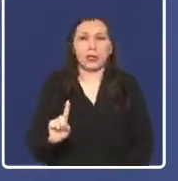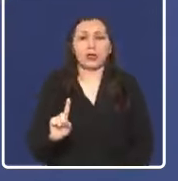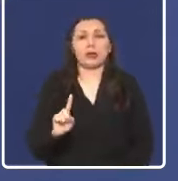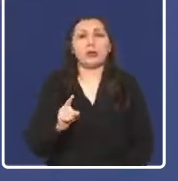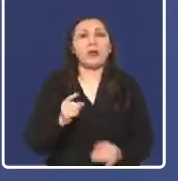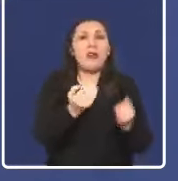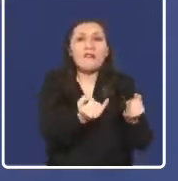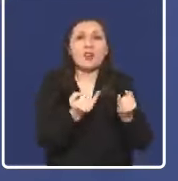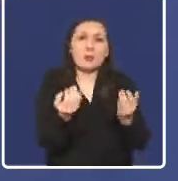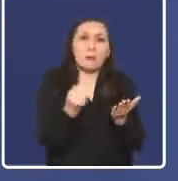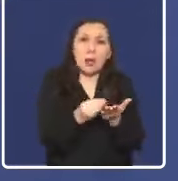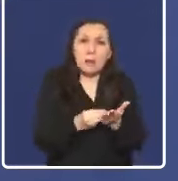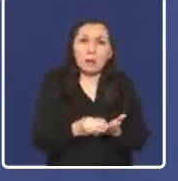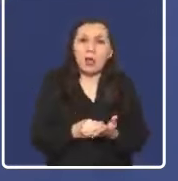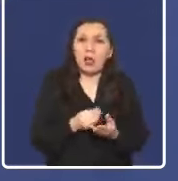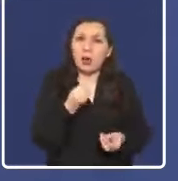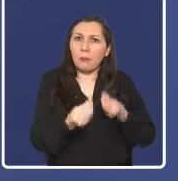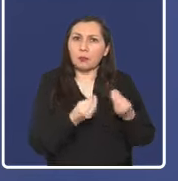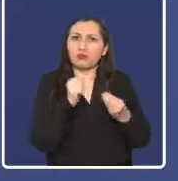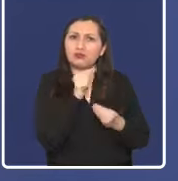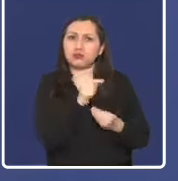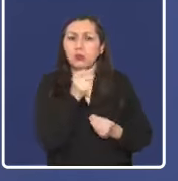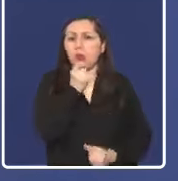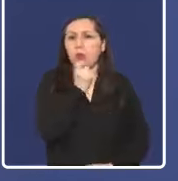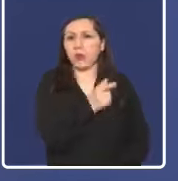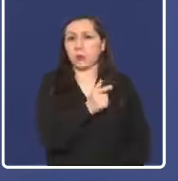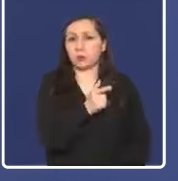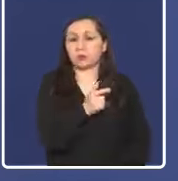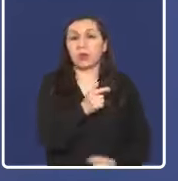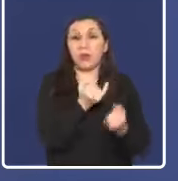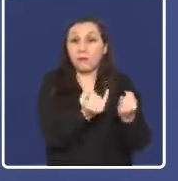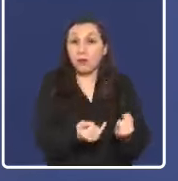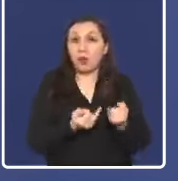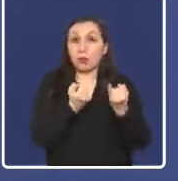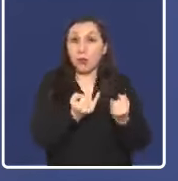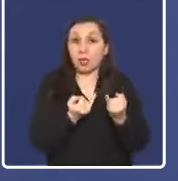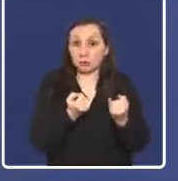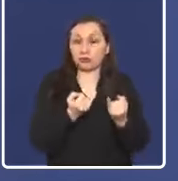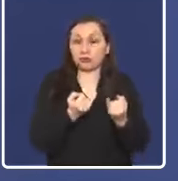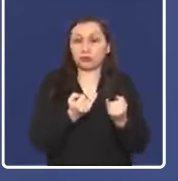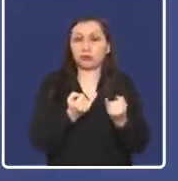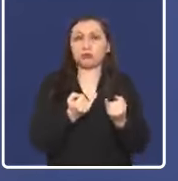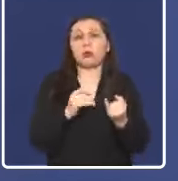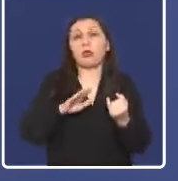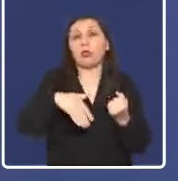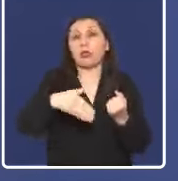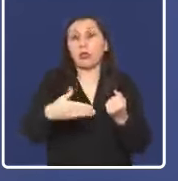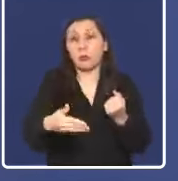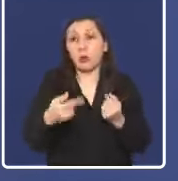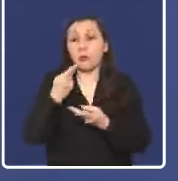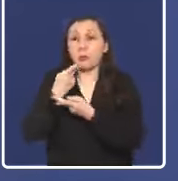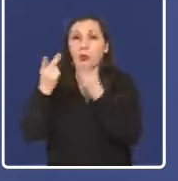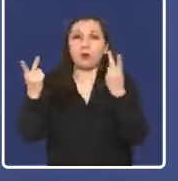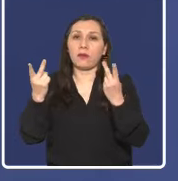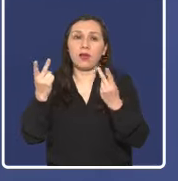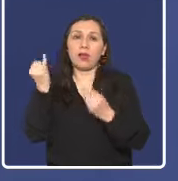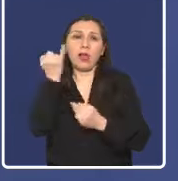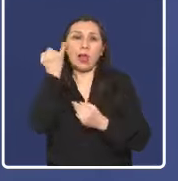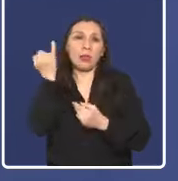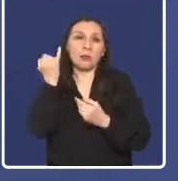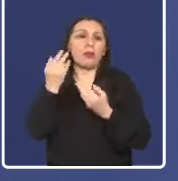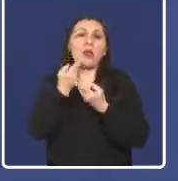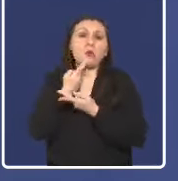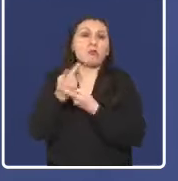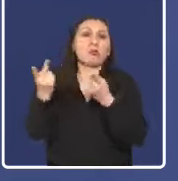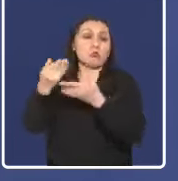había que recabar más antecedentes sobre esa denuncia. Y dado los antecedentes que recabamos y los que posteriormente se han hecho públicos, esto independiente de la